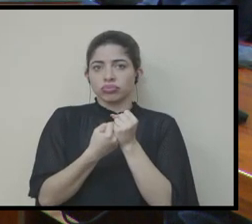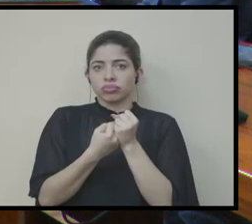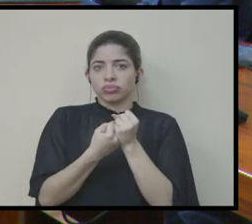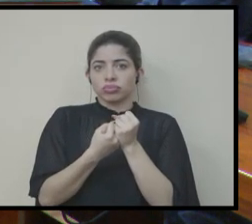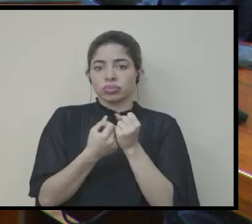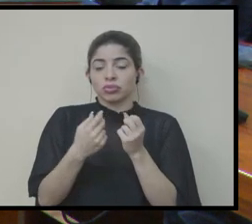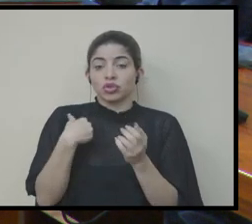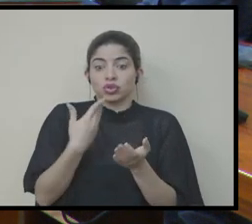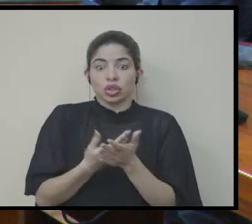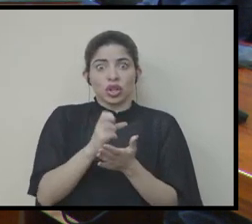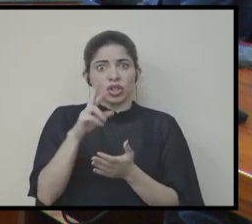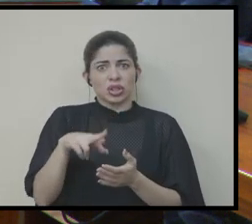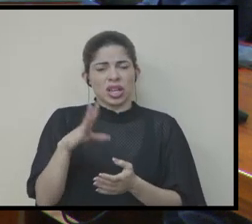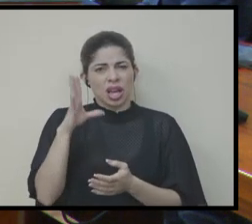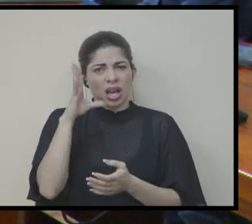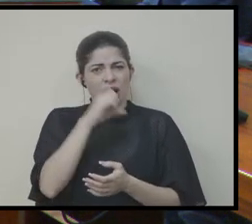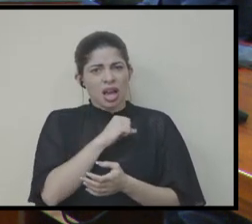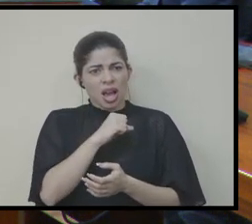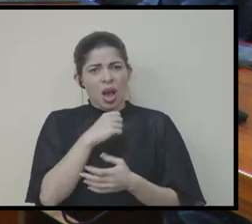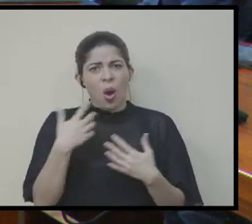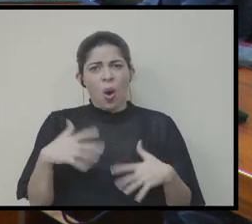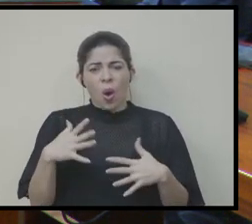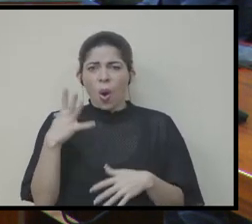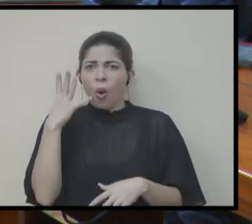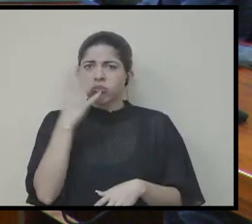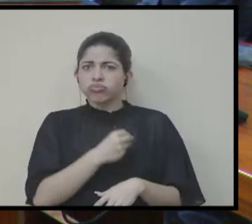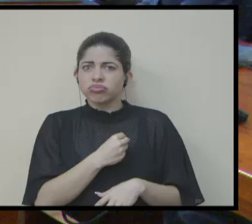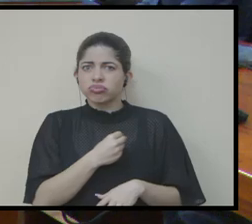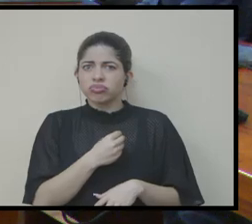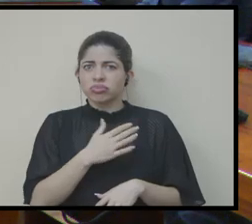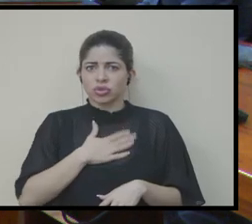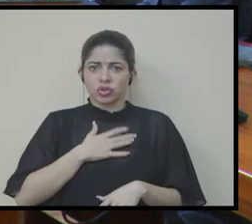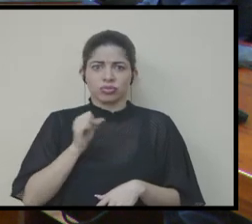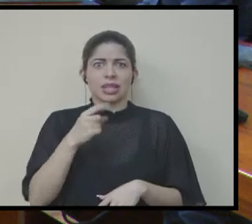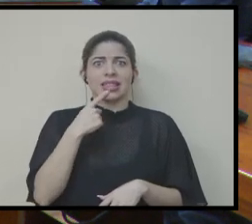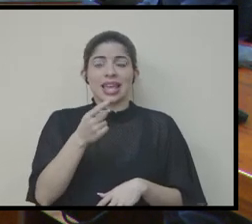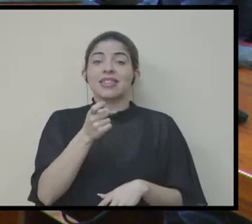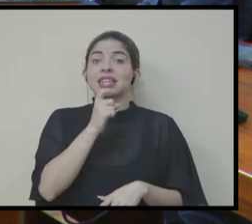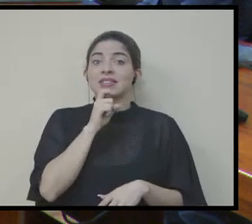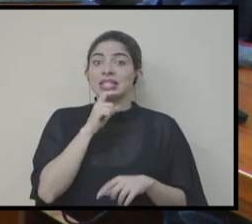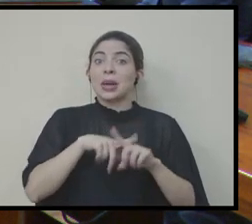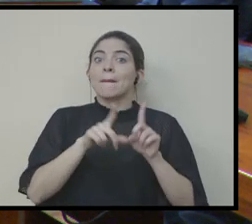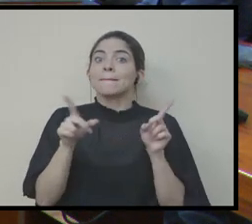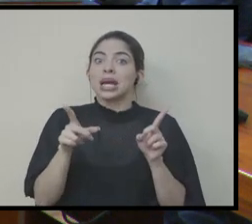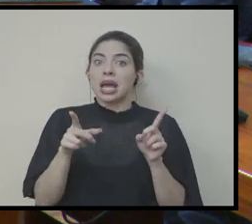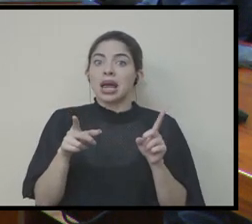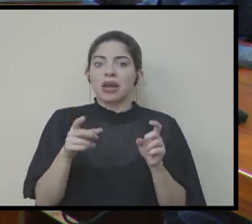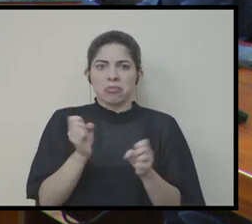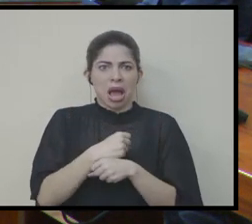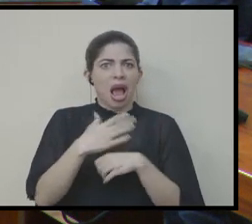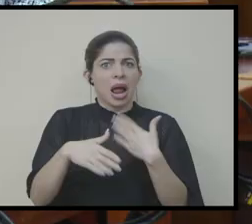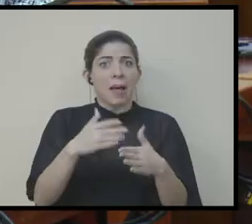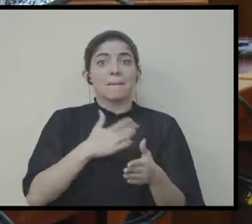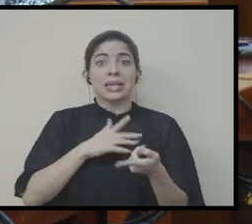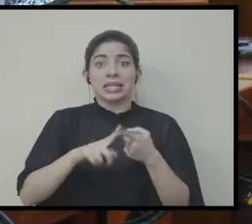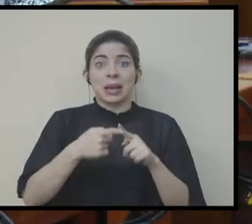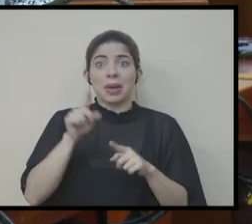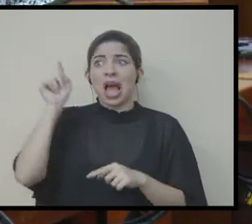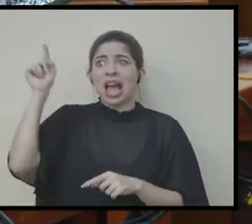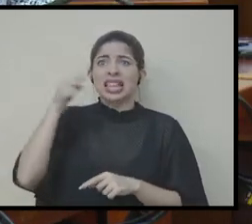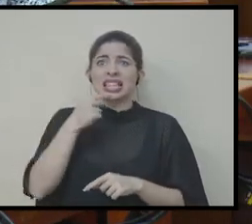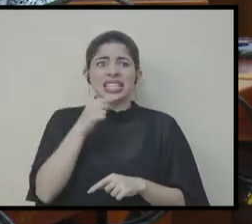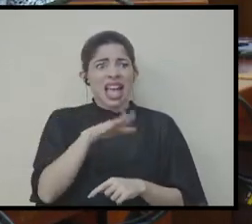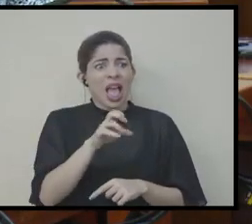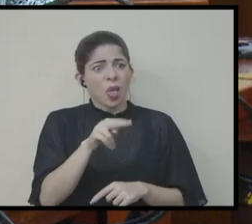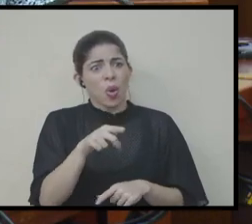pronto a otro llego a Costa Rica y digo, qué maravilla. O sea, yo sí digo, está difícil, pero hágale. O sea, mis amigos allá es como,